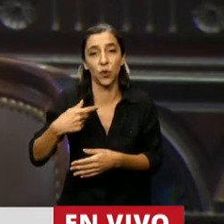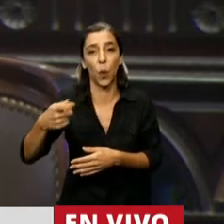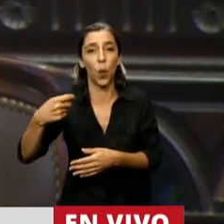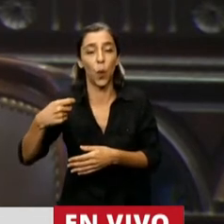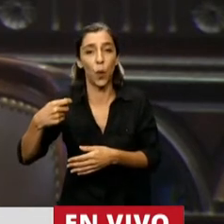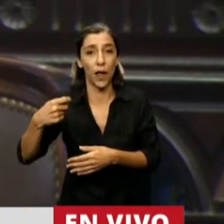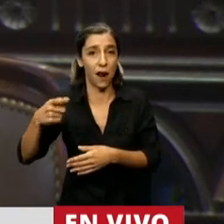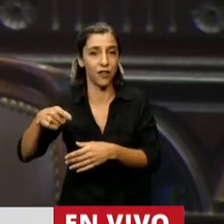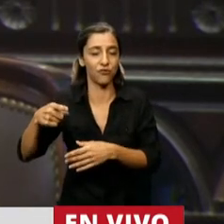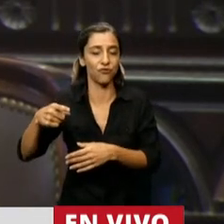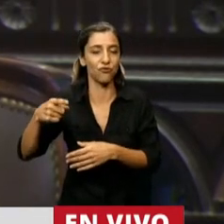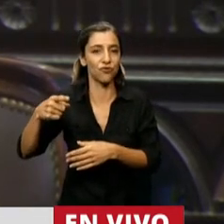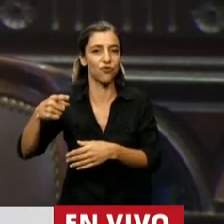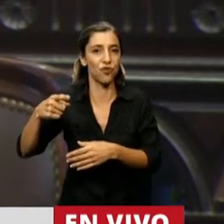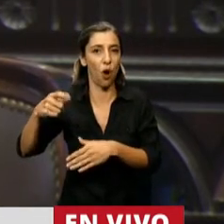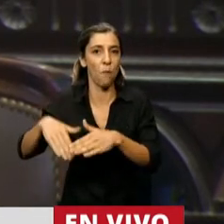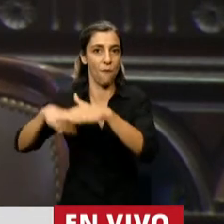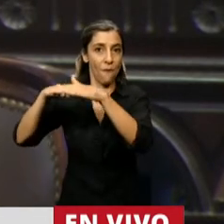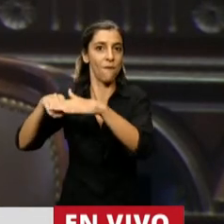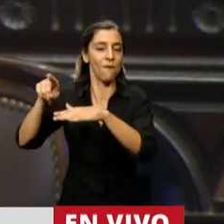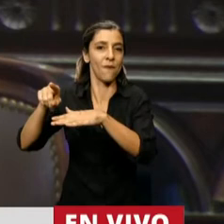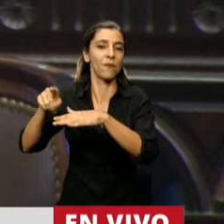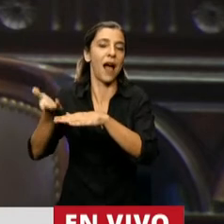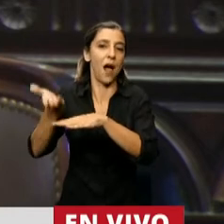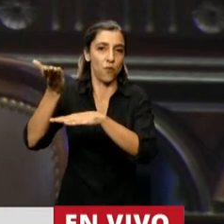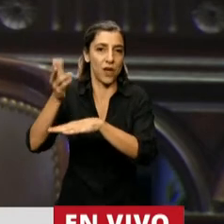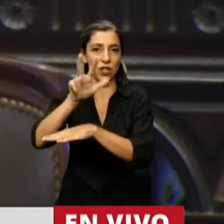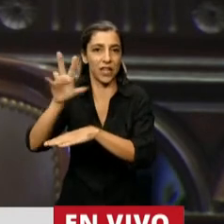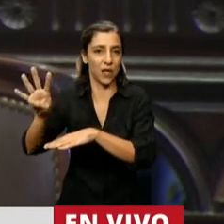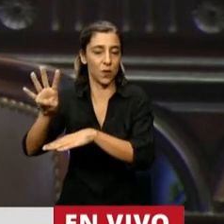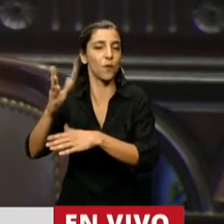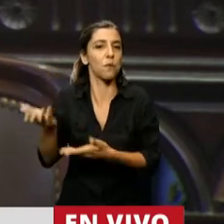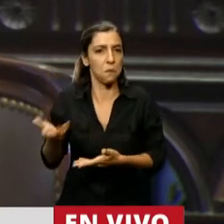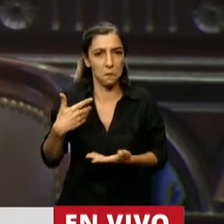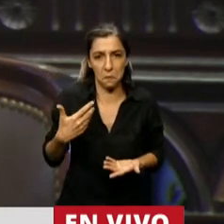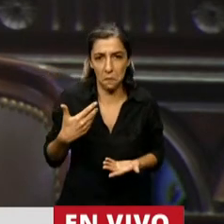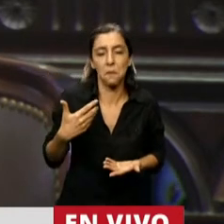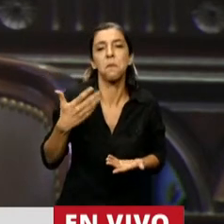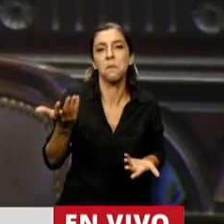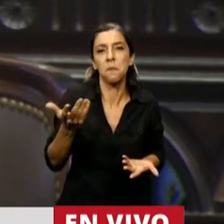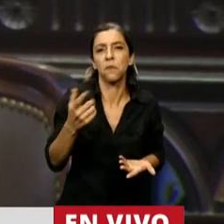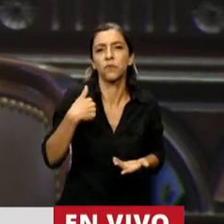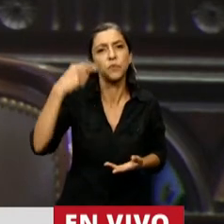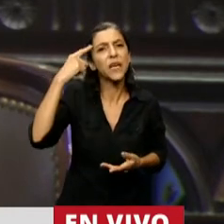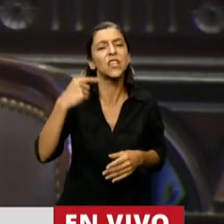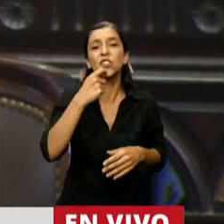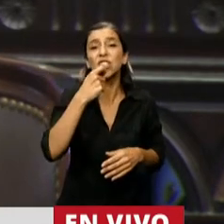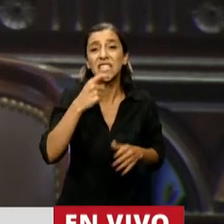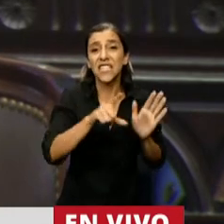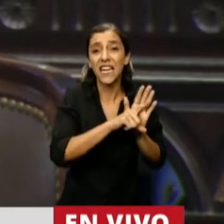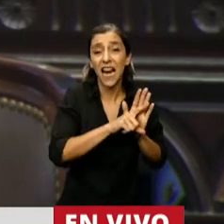un 24%. ¿Cuánto hubieran tenido si seguía vigente la ley aprobada en 2017?